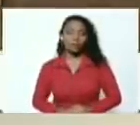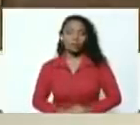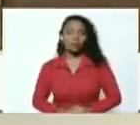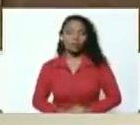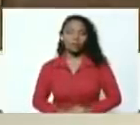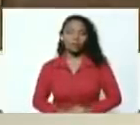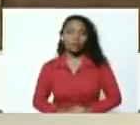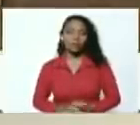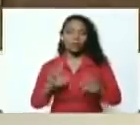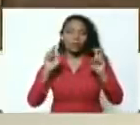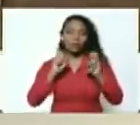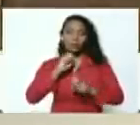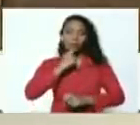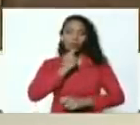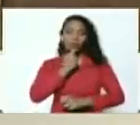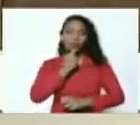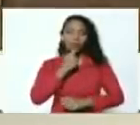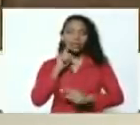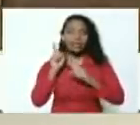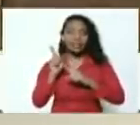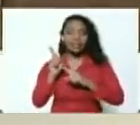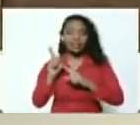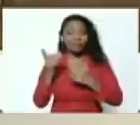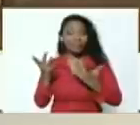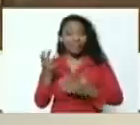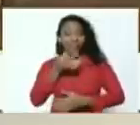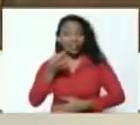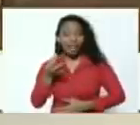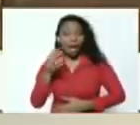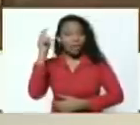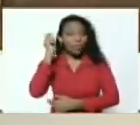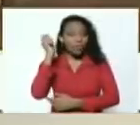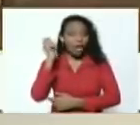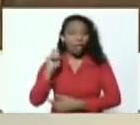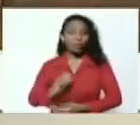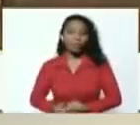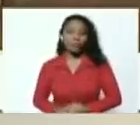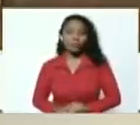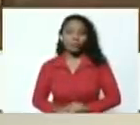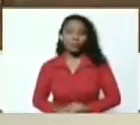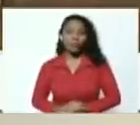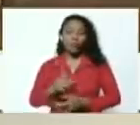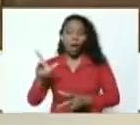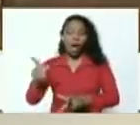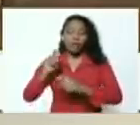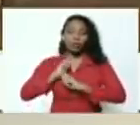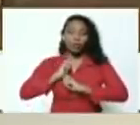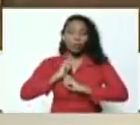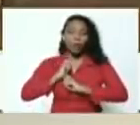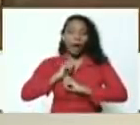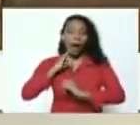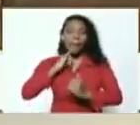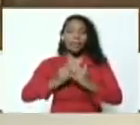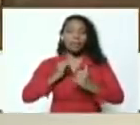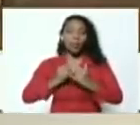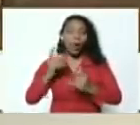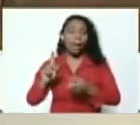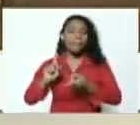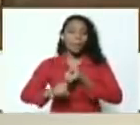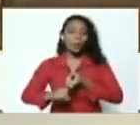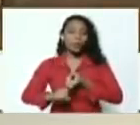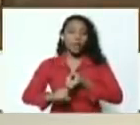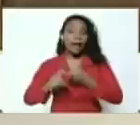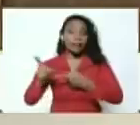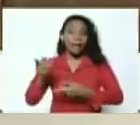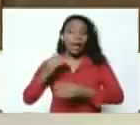En el nuevo código sí va a quedar así, ¿verdad, diputado? Uno asume el apellido de su esposa. La